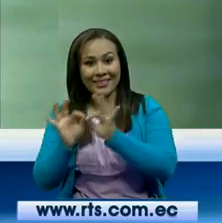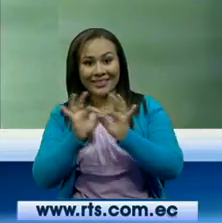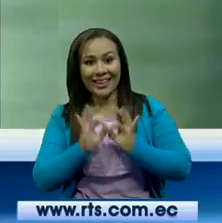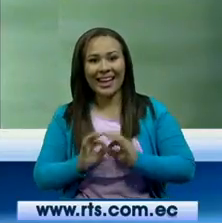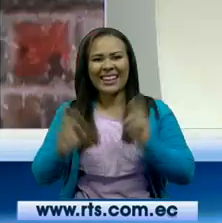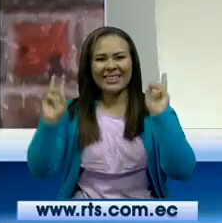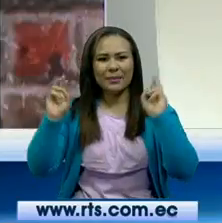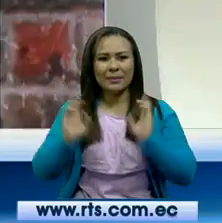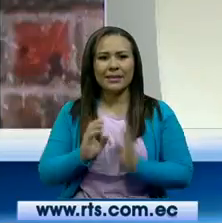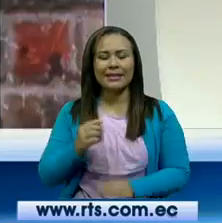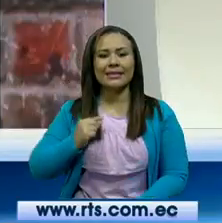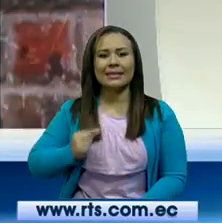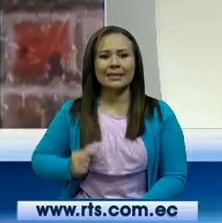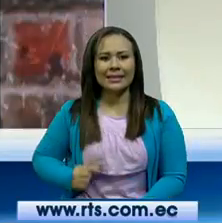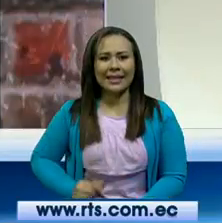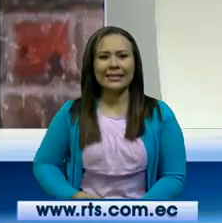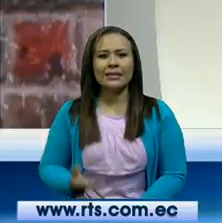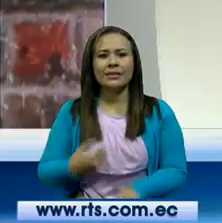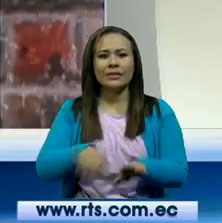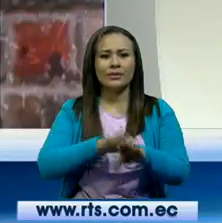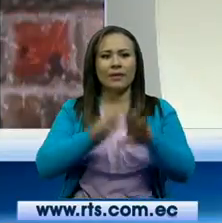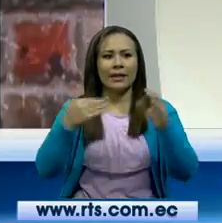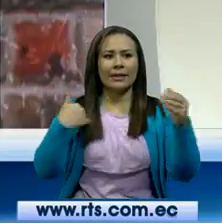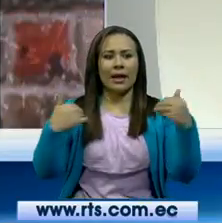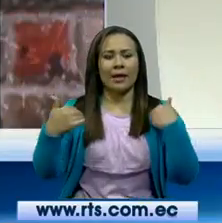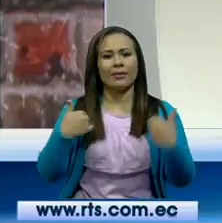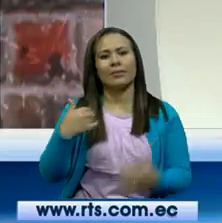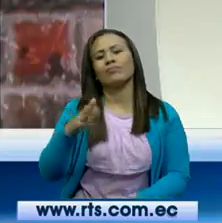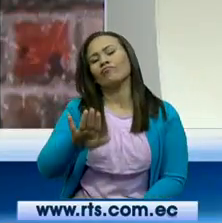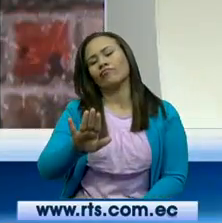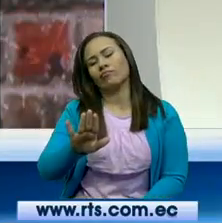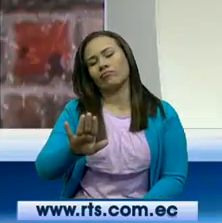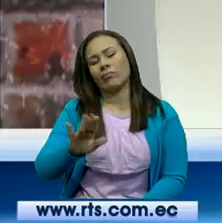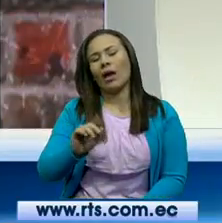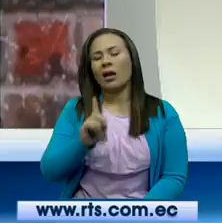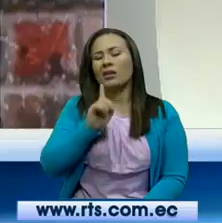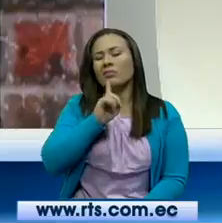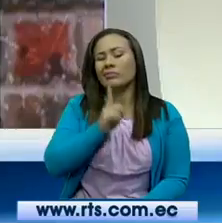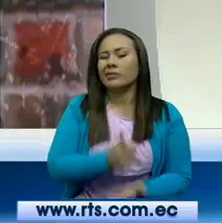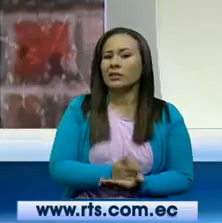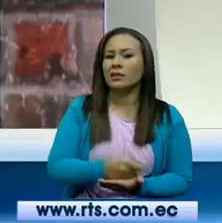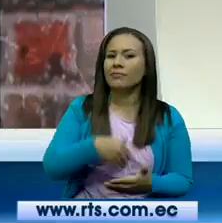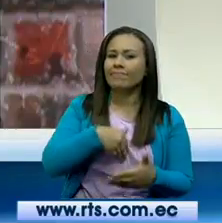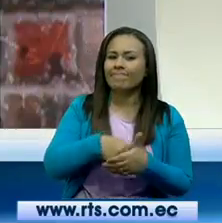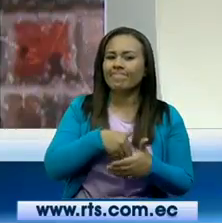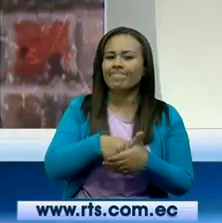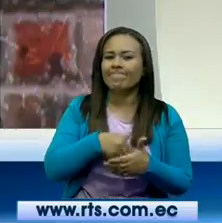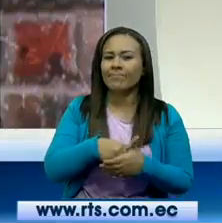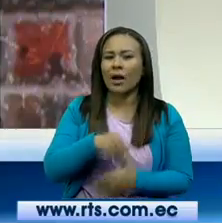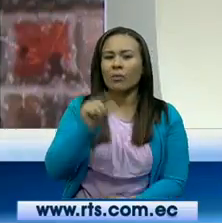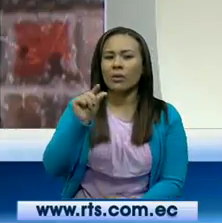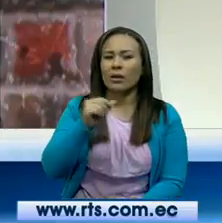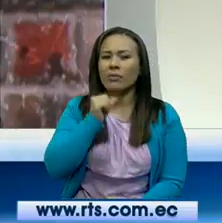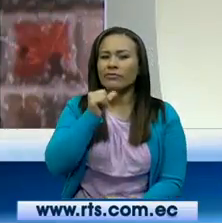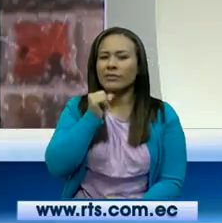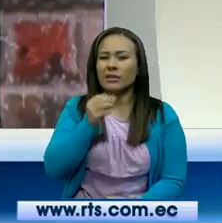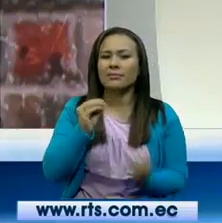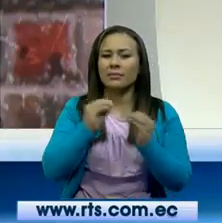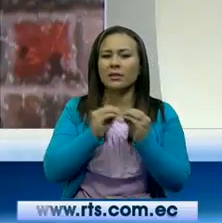en nuevos espacios también podríamos y siempre quedamos nos quedan debiendo porque